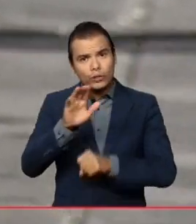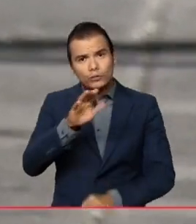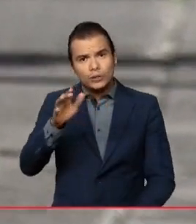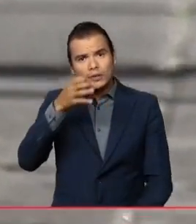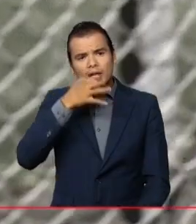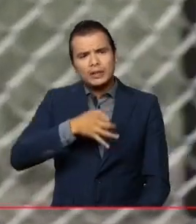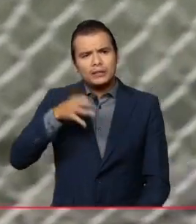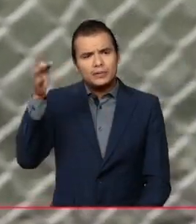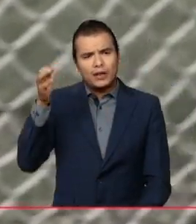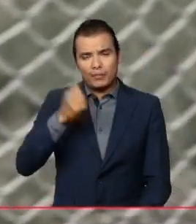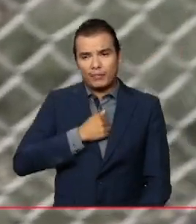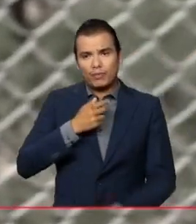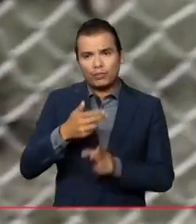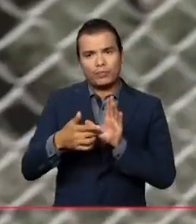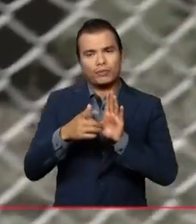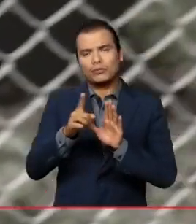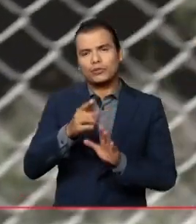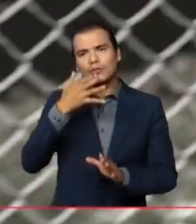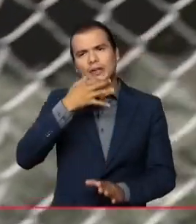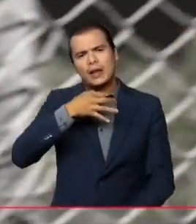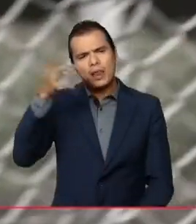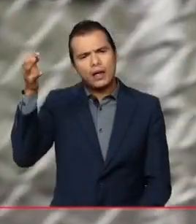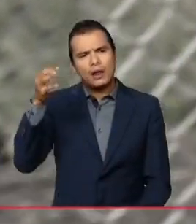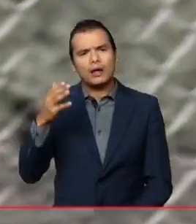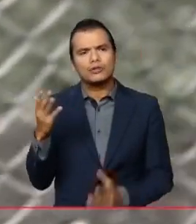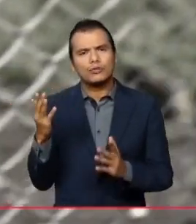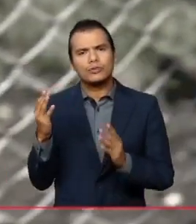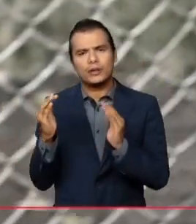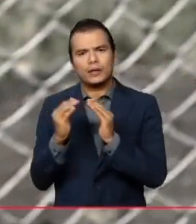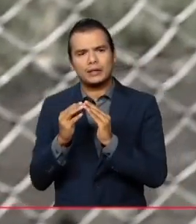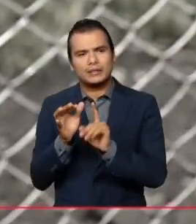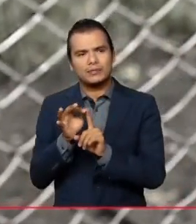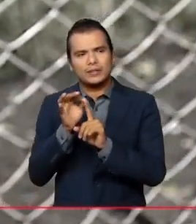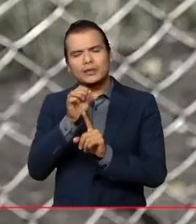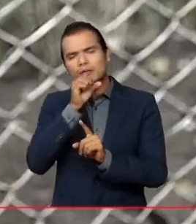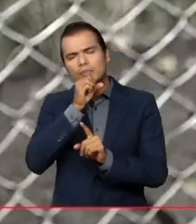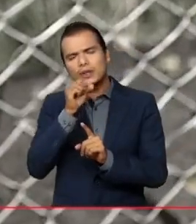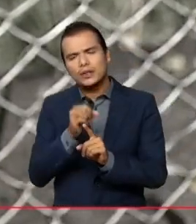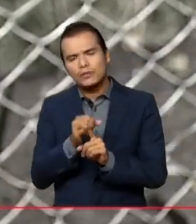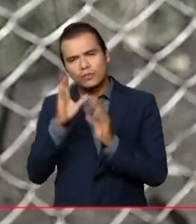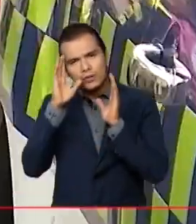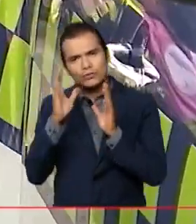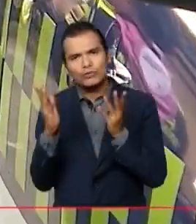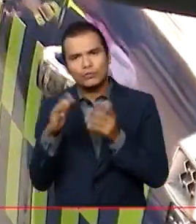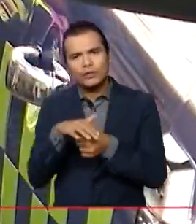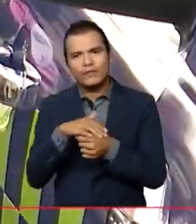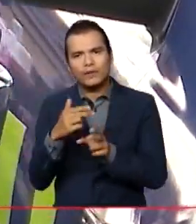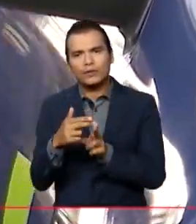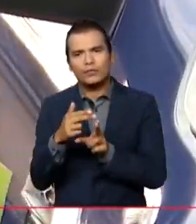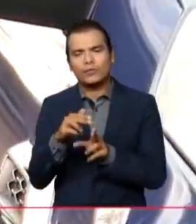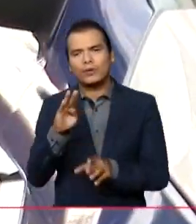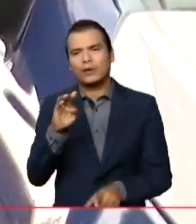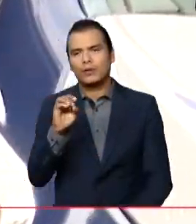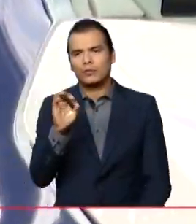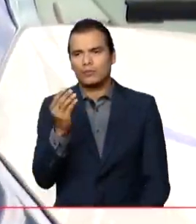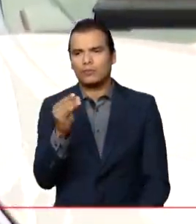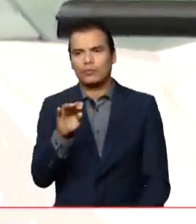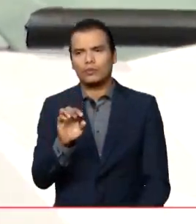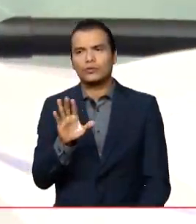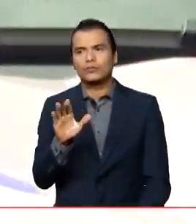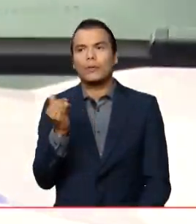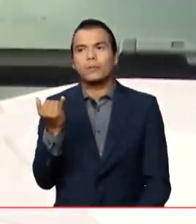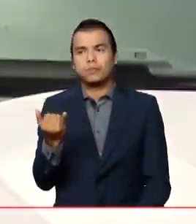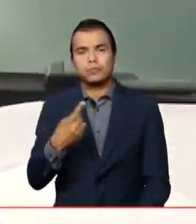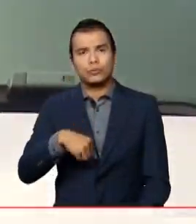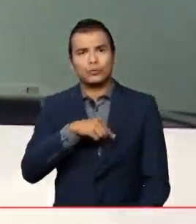llegar de manera anónima al centro de atención para la persona mayor ubicado en el barrio El bosque nosotros tenemos una línea que funciona en las 24